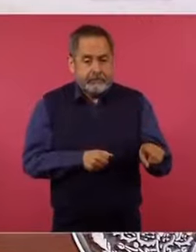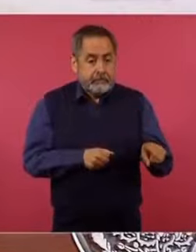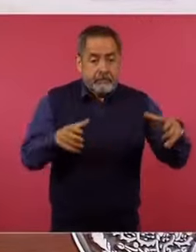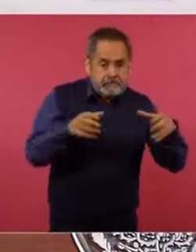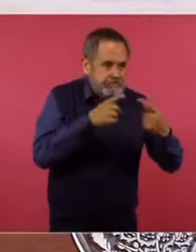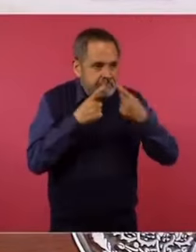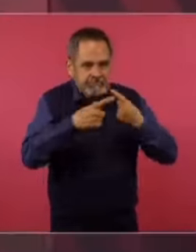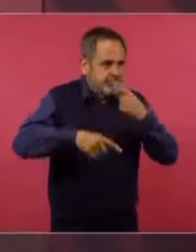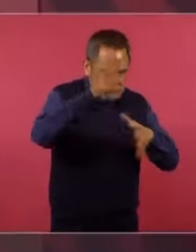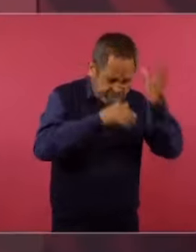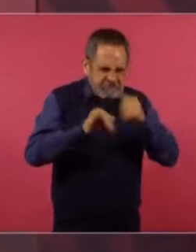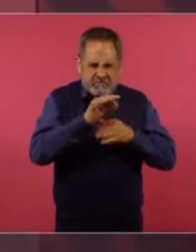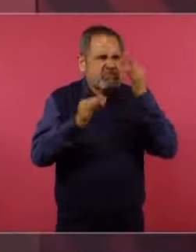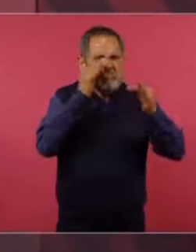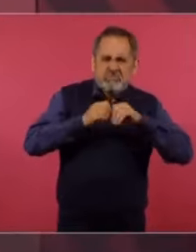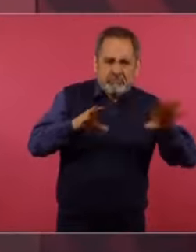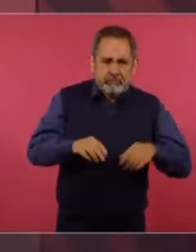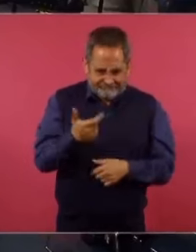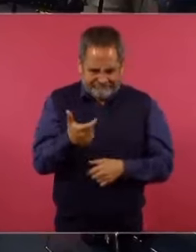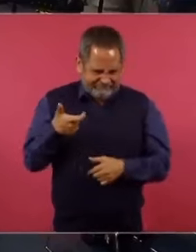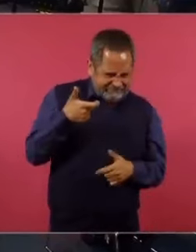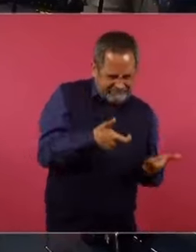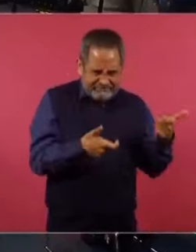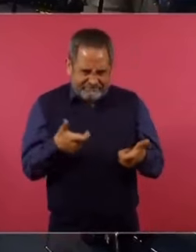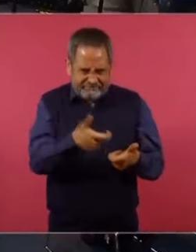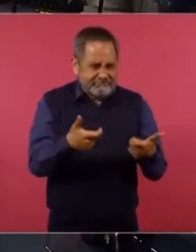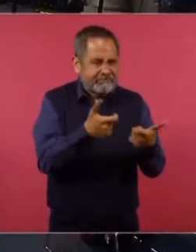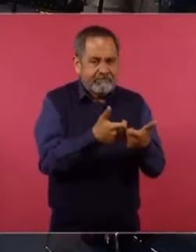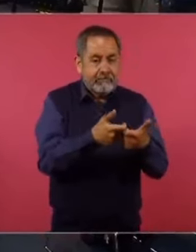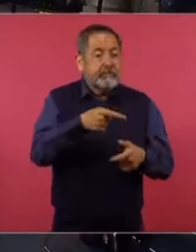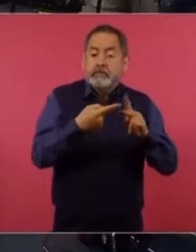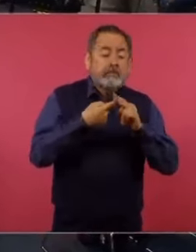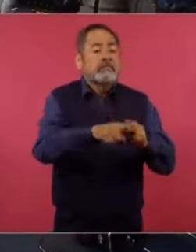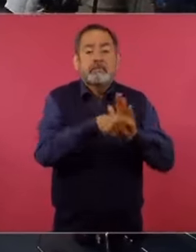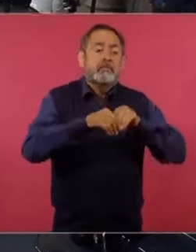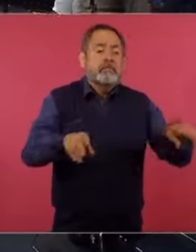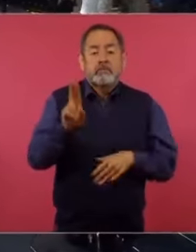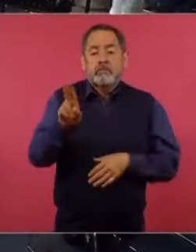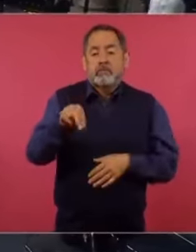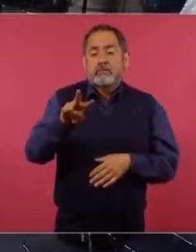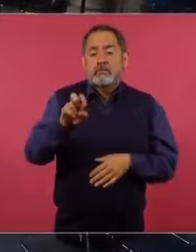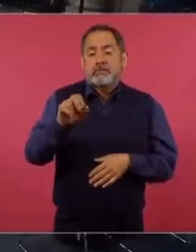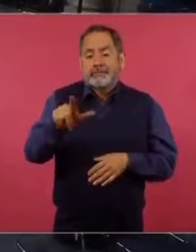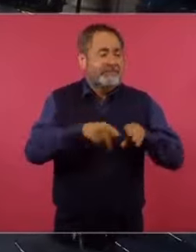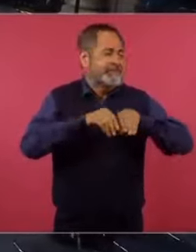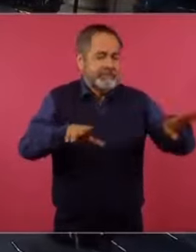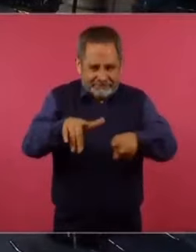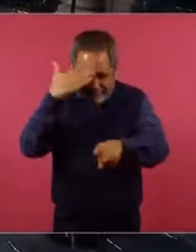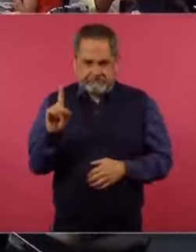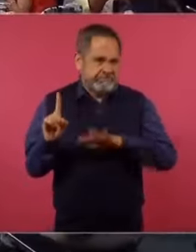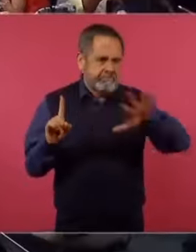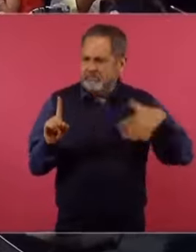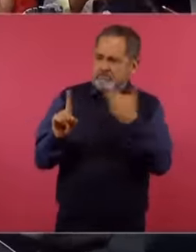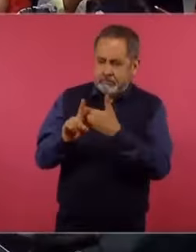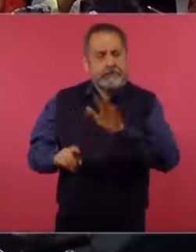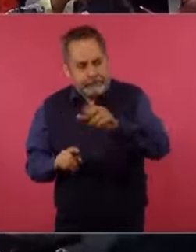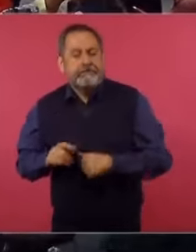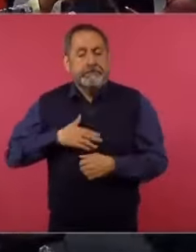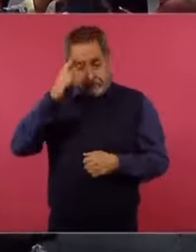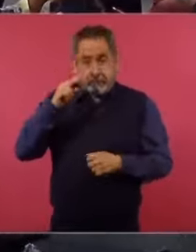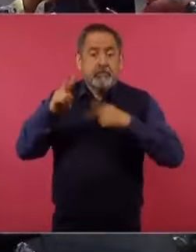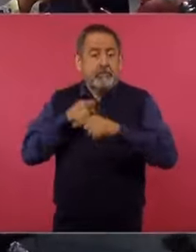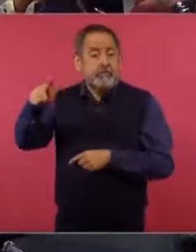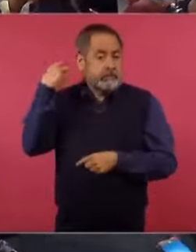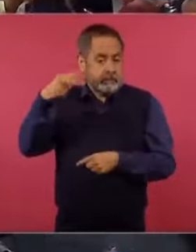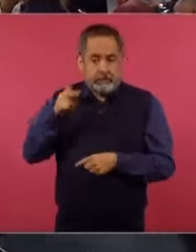un convenio de publicidad, dinero pues, y empieza una campaña en el Universal. No sé si se acuerdan de una señora Eva, de una gira, me acuerdo, en Las